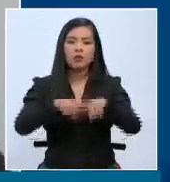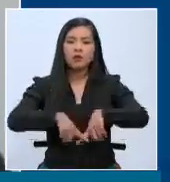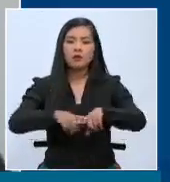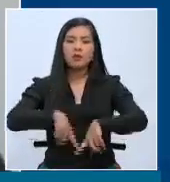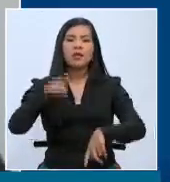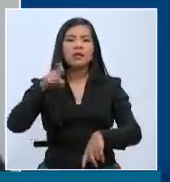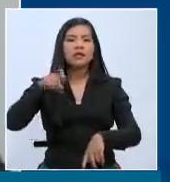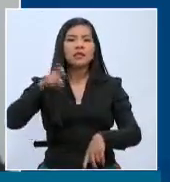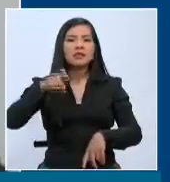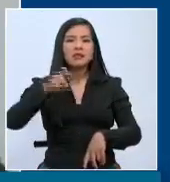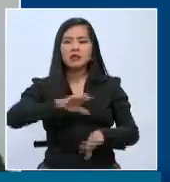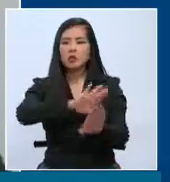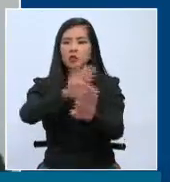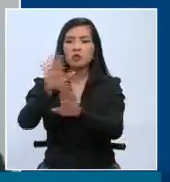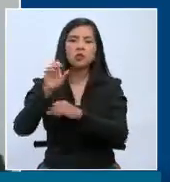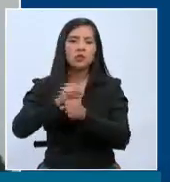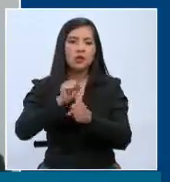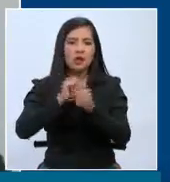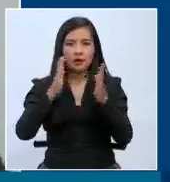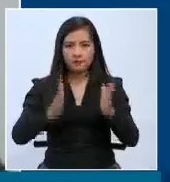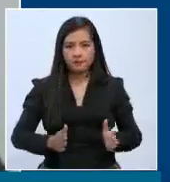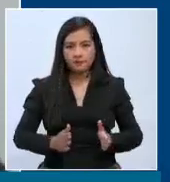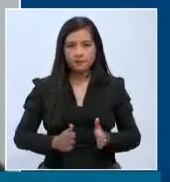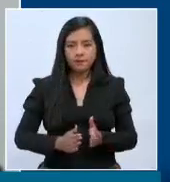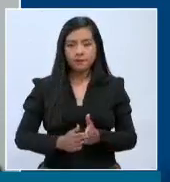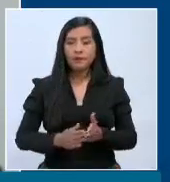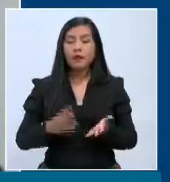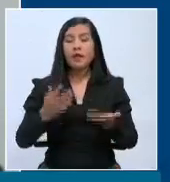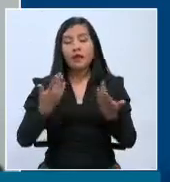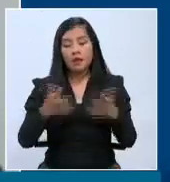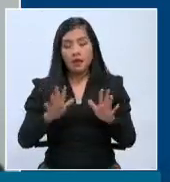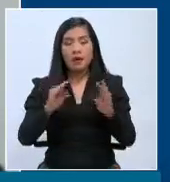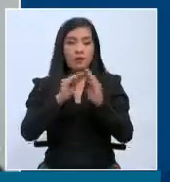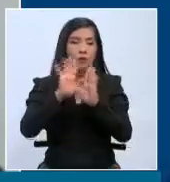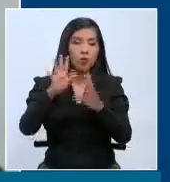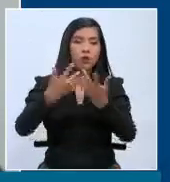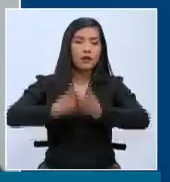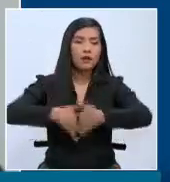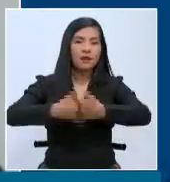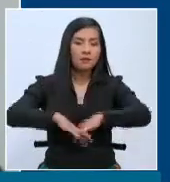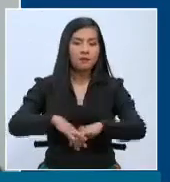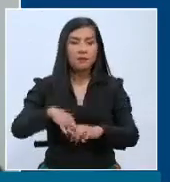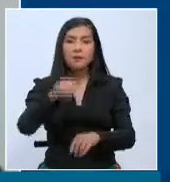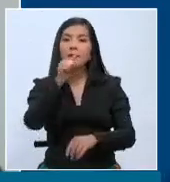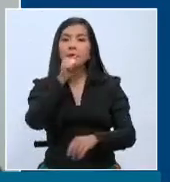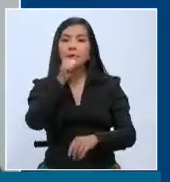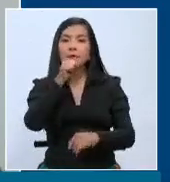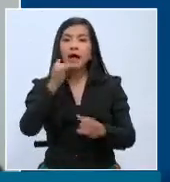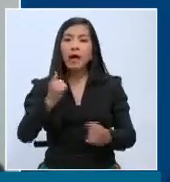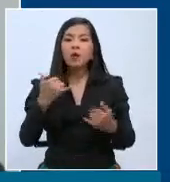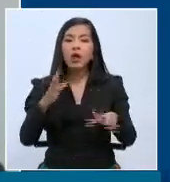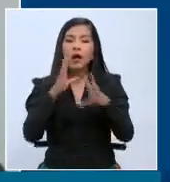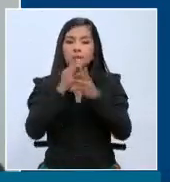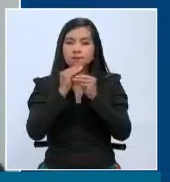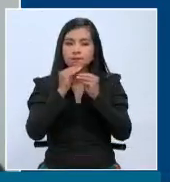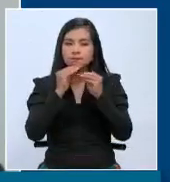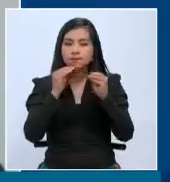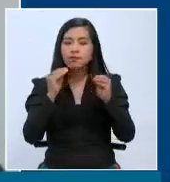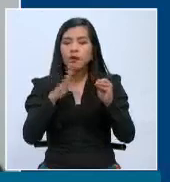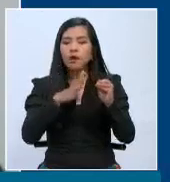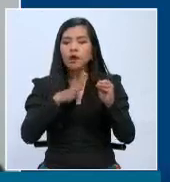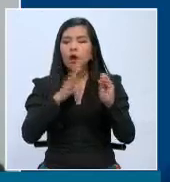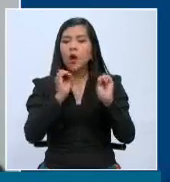de los trabajadores. Es por eso que los empresarios privados, de manera silenciosa, han tenido que